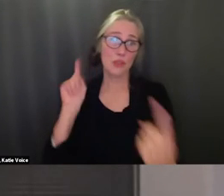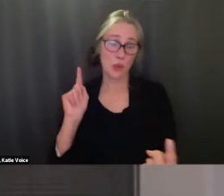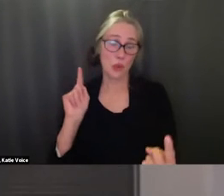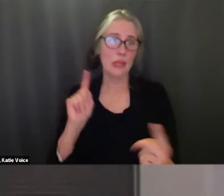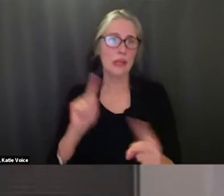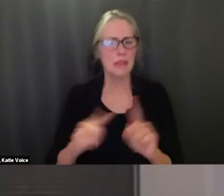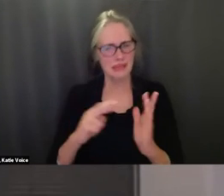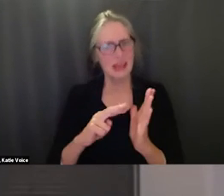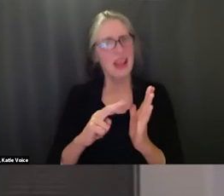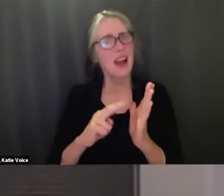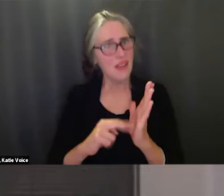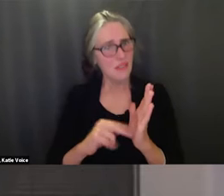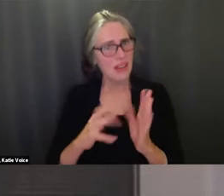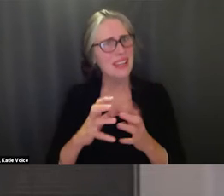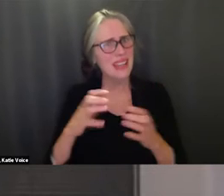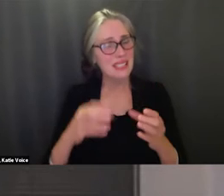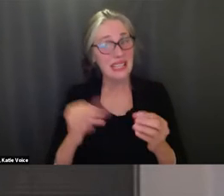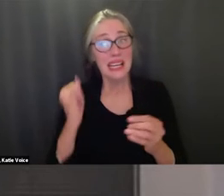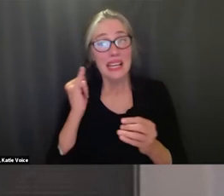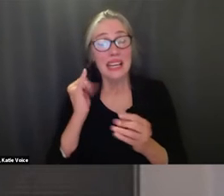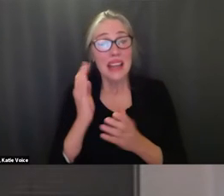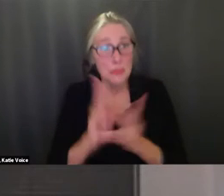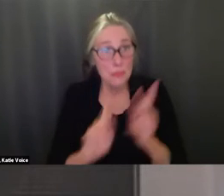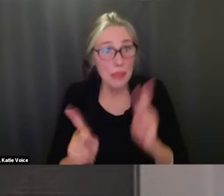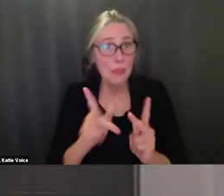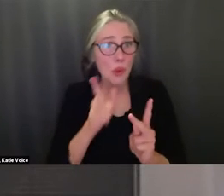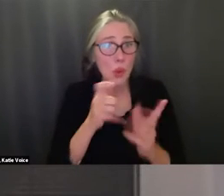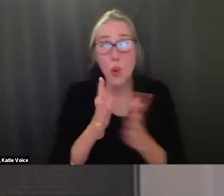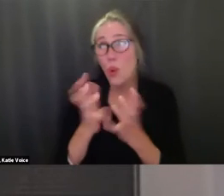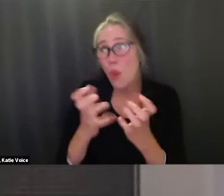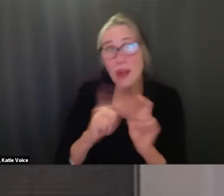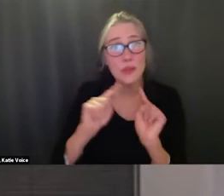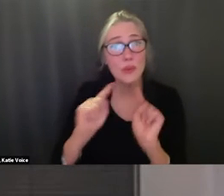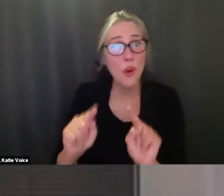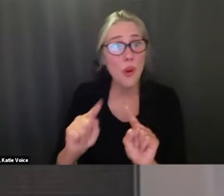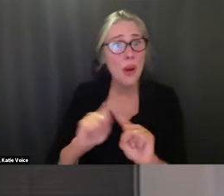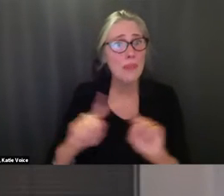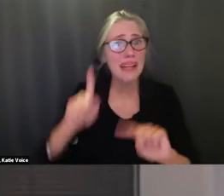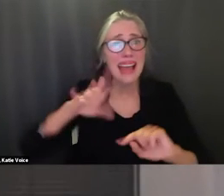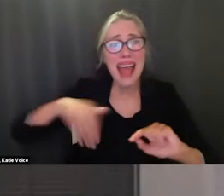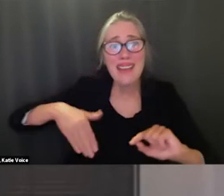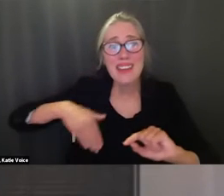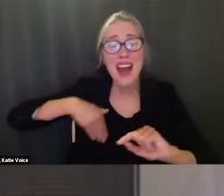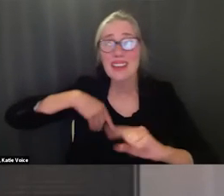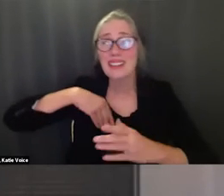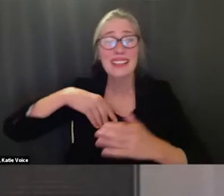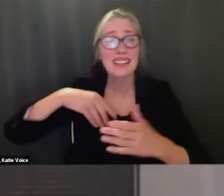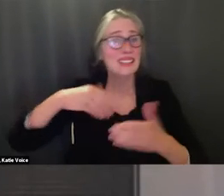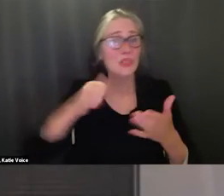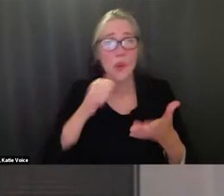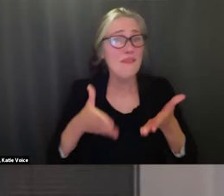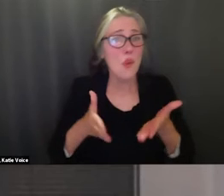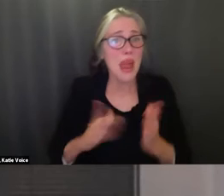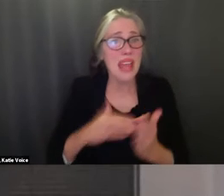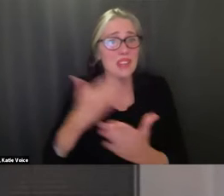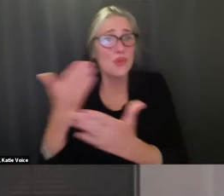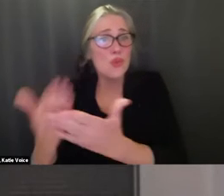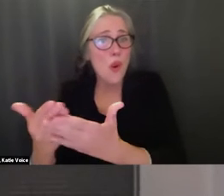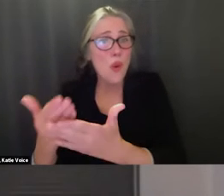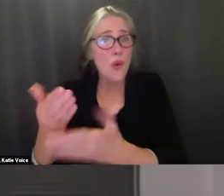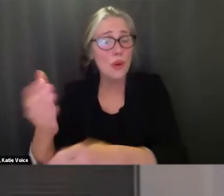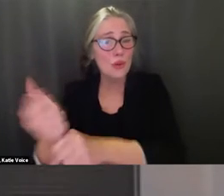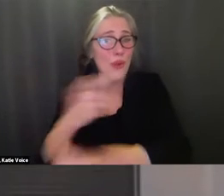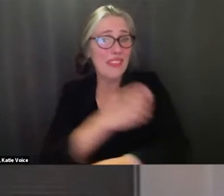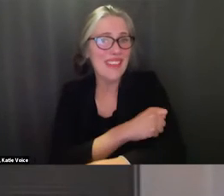las vacunas, pero por lo que he estado leyendo, es una minoría de los que ahora nosotros sabemos que no han recibido la vacuna.